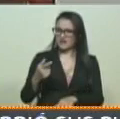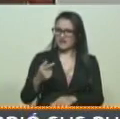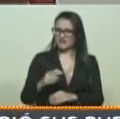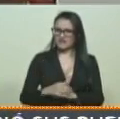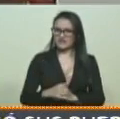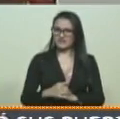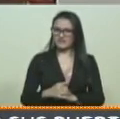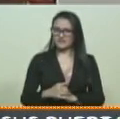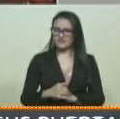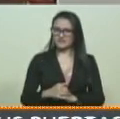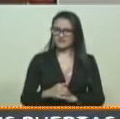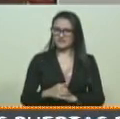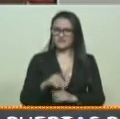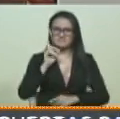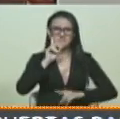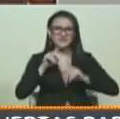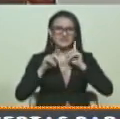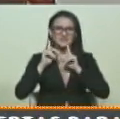nuevo